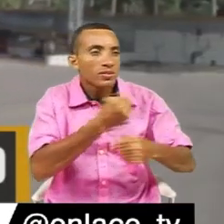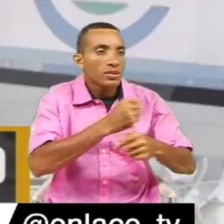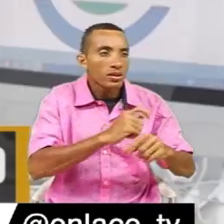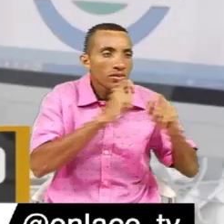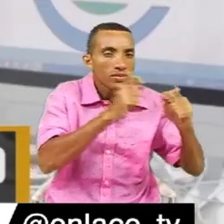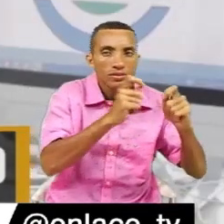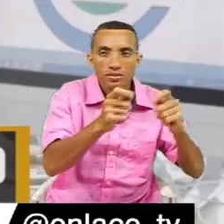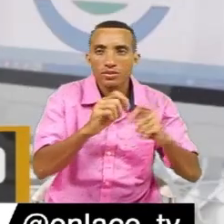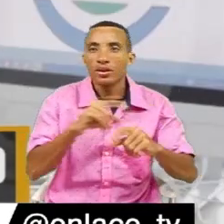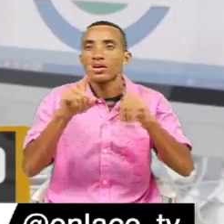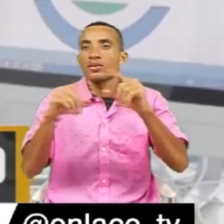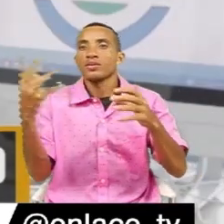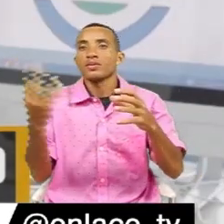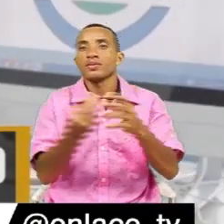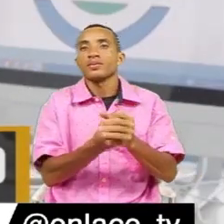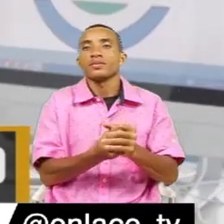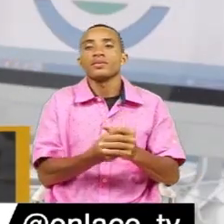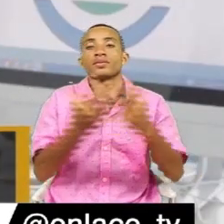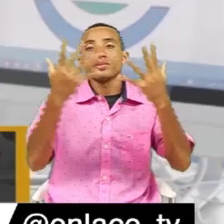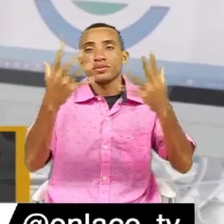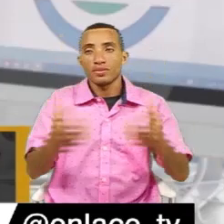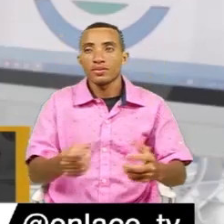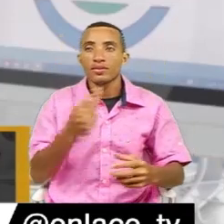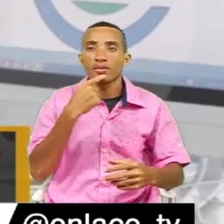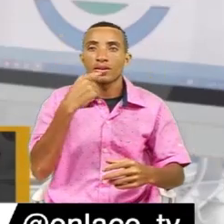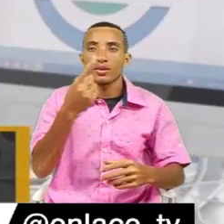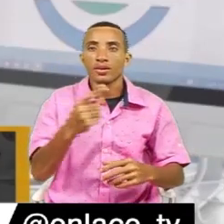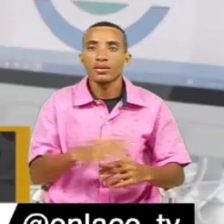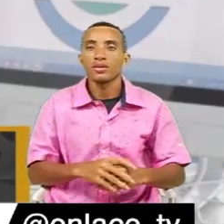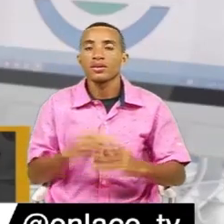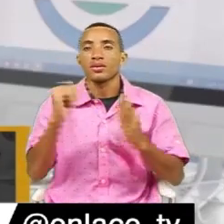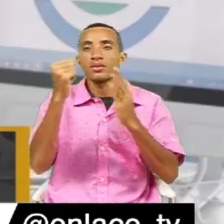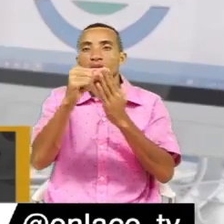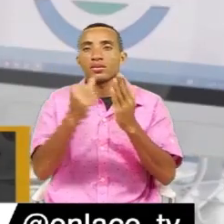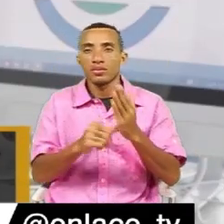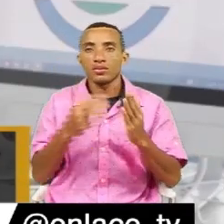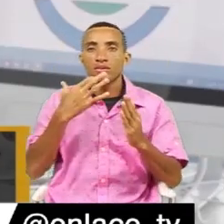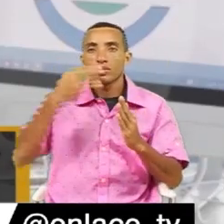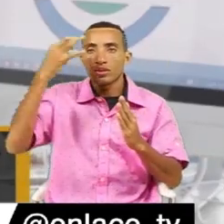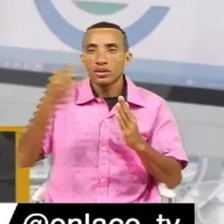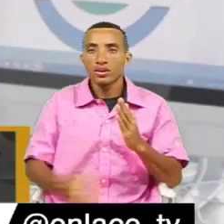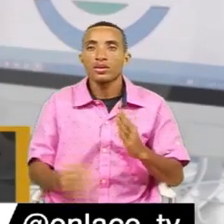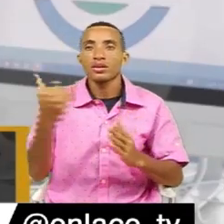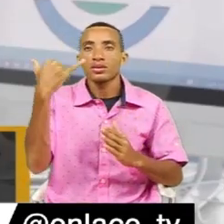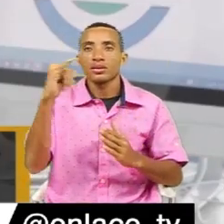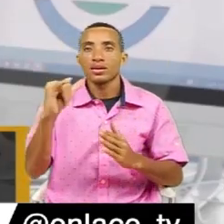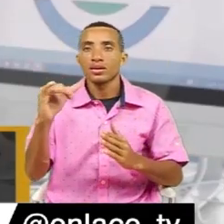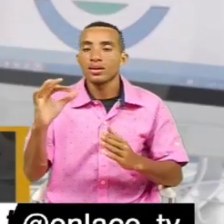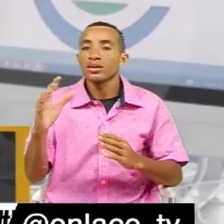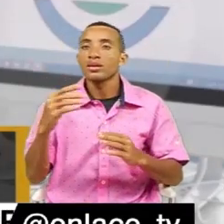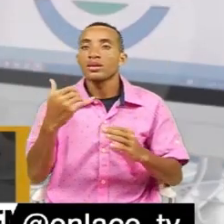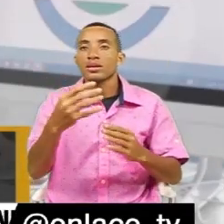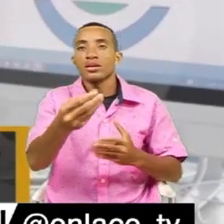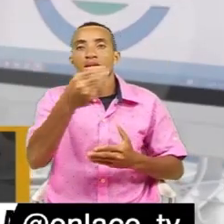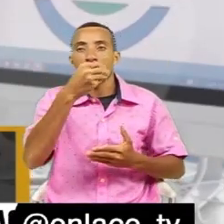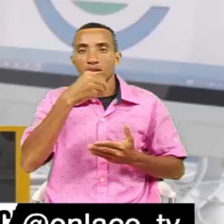programa. Amigos empresarios, quiero decirles que este programa es real. Yo ya recibí el primer reembolso del